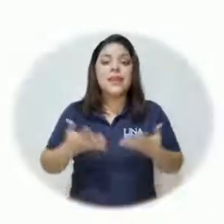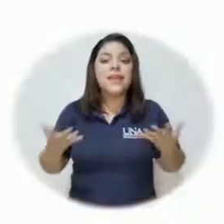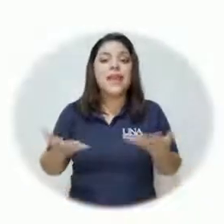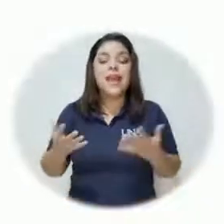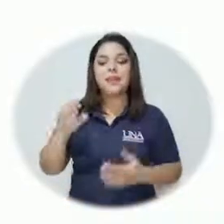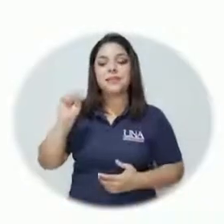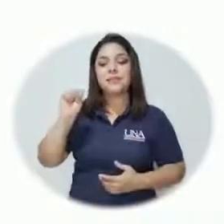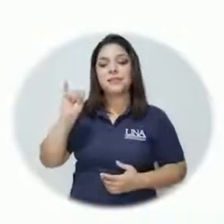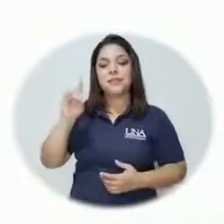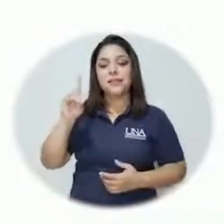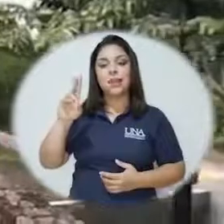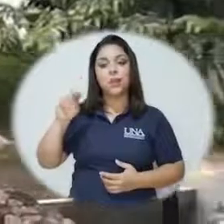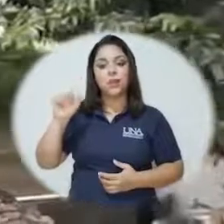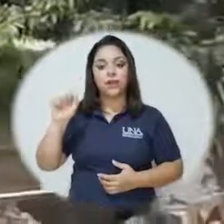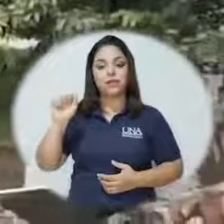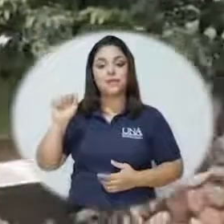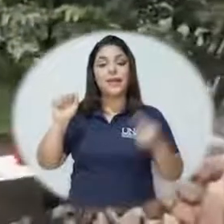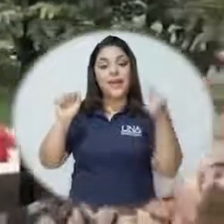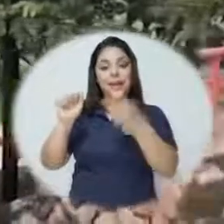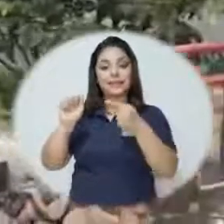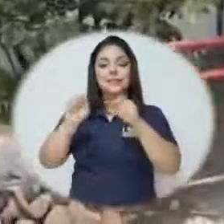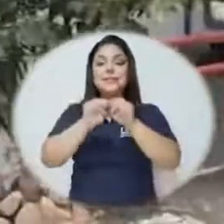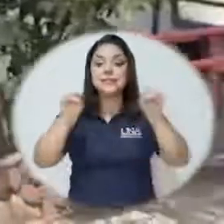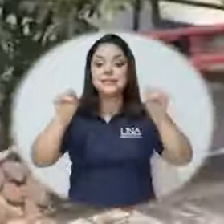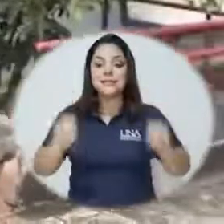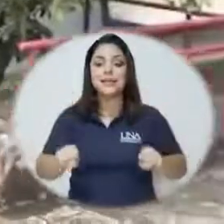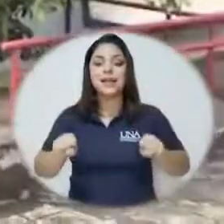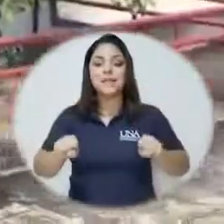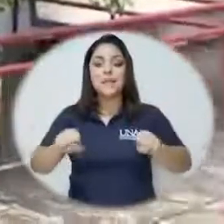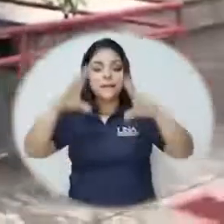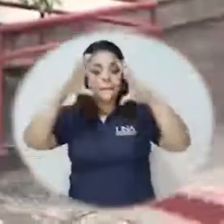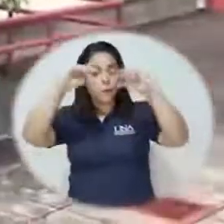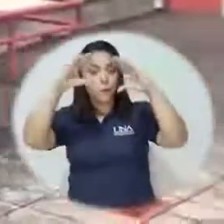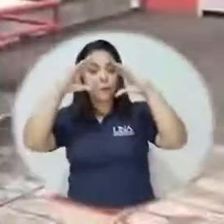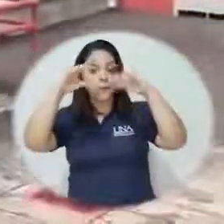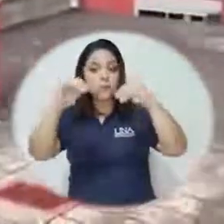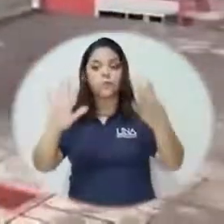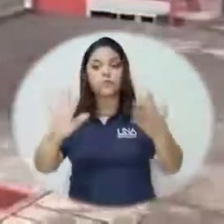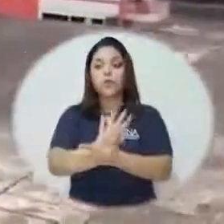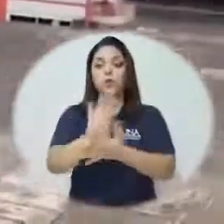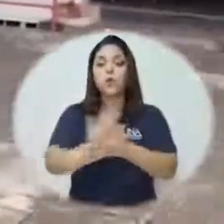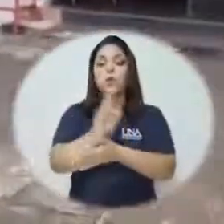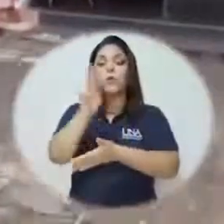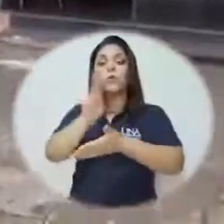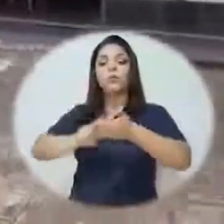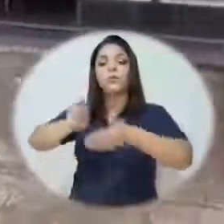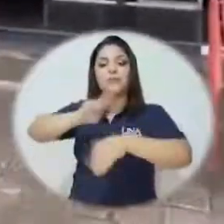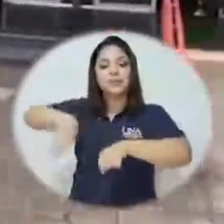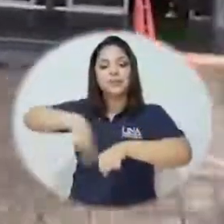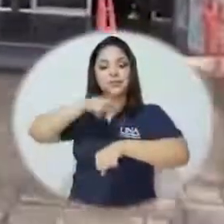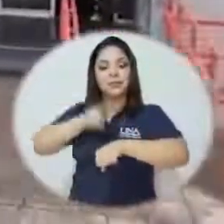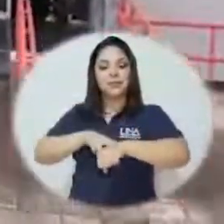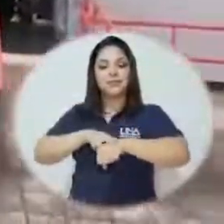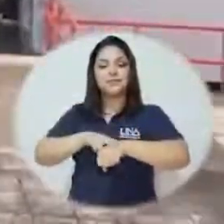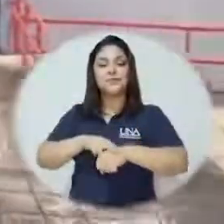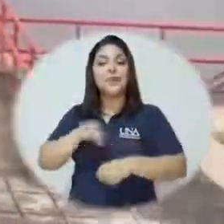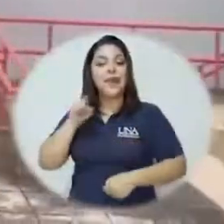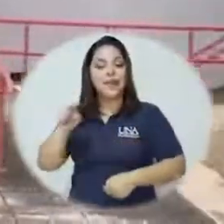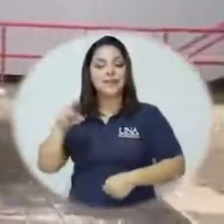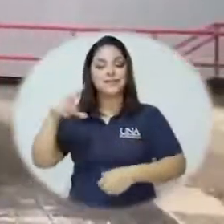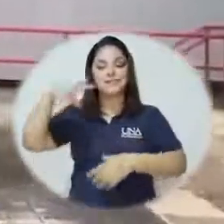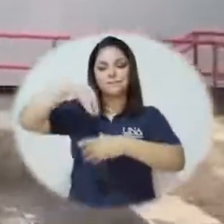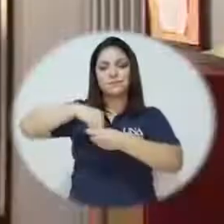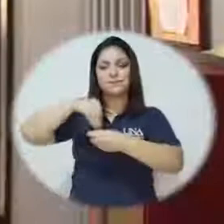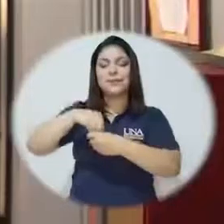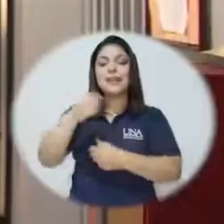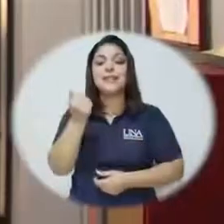¿Qué es el SIDUNA? El SIDUNA es el Sistema de Información Documental de la Universidad Nacional, el cual